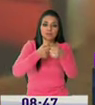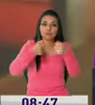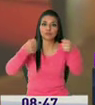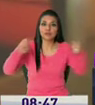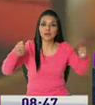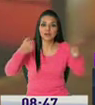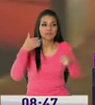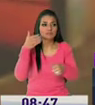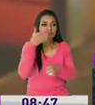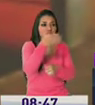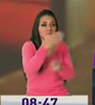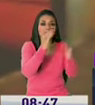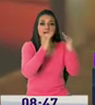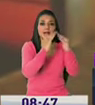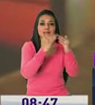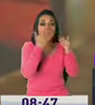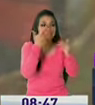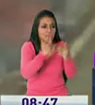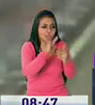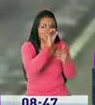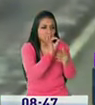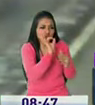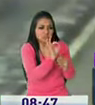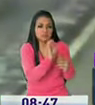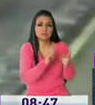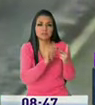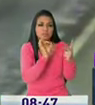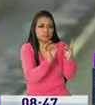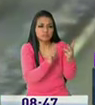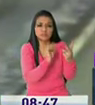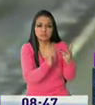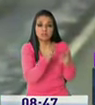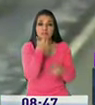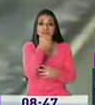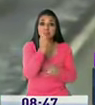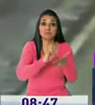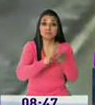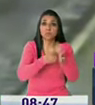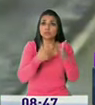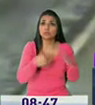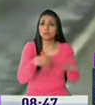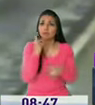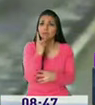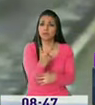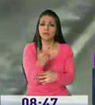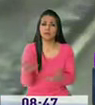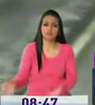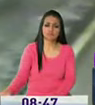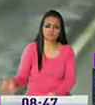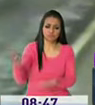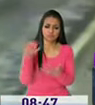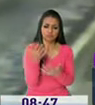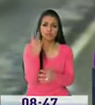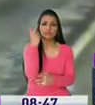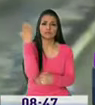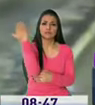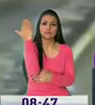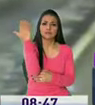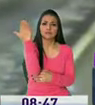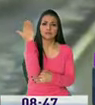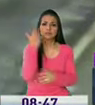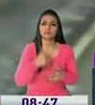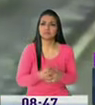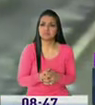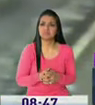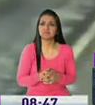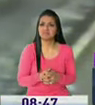se dirigen a las casas que ya habrían señalado. No pasan ni 10 minutos y en las cámaras se puede ver cómo salen con 2 televisores.